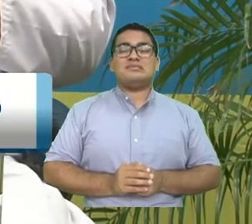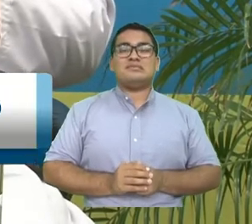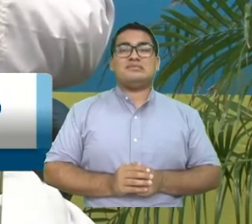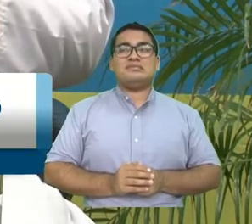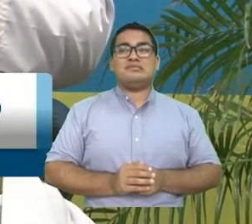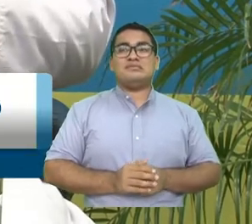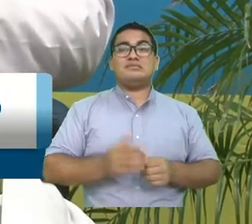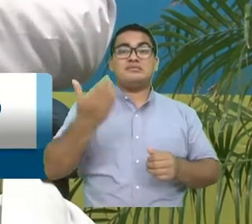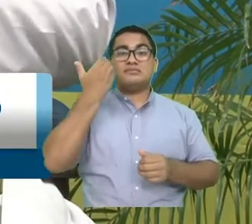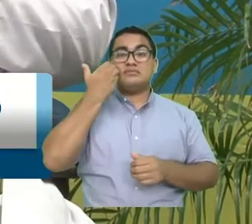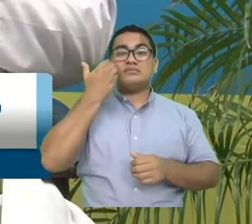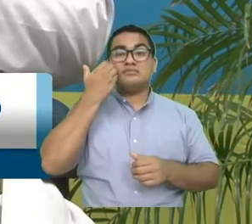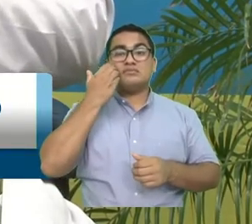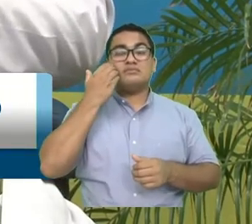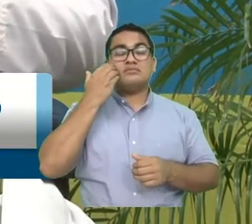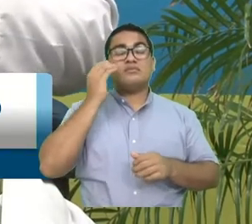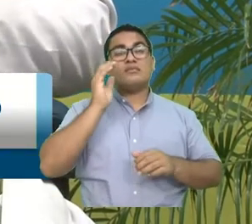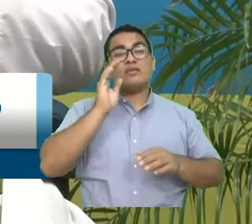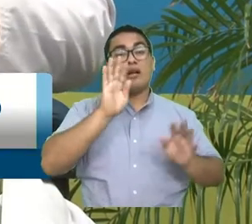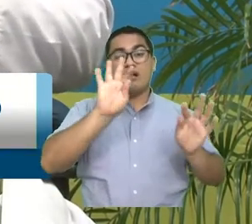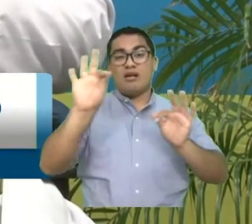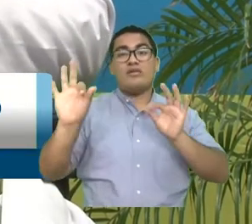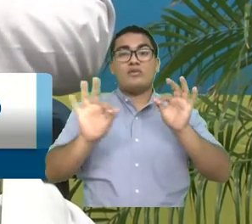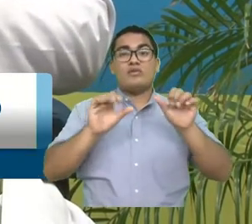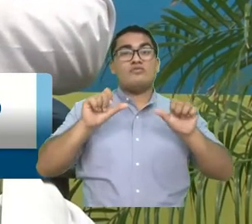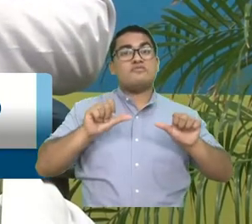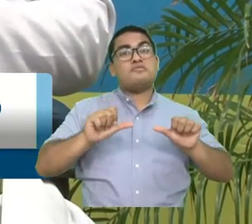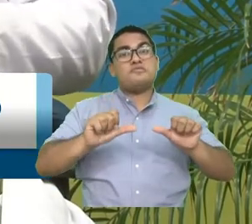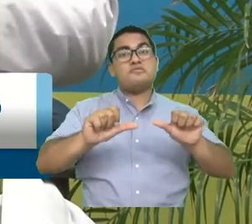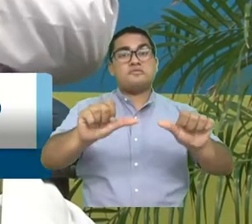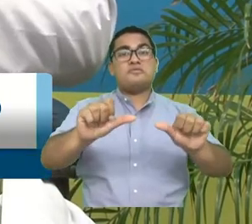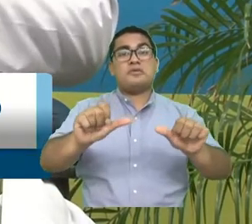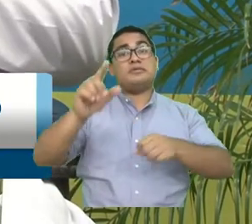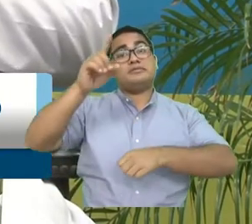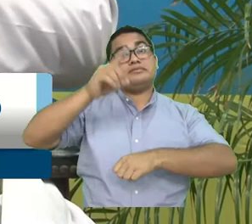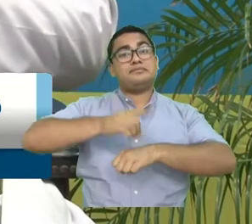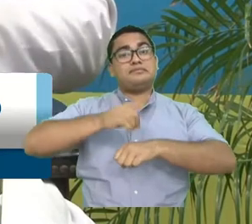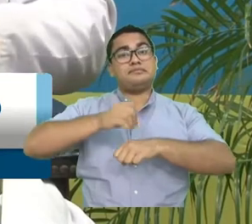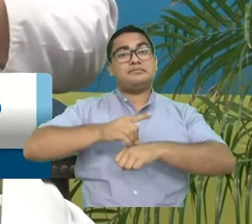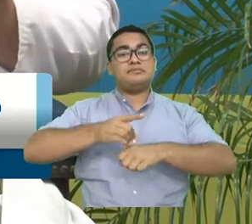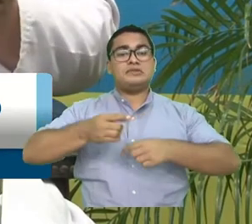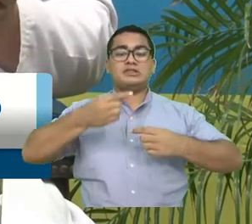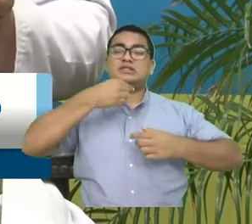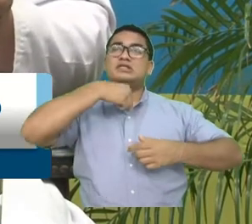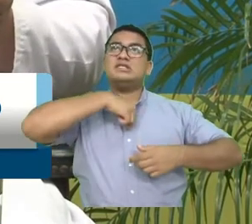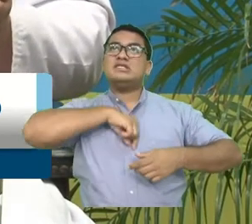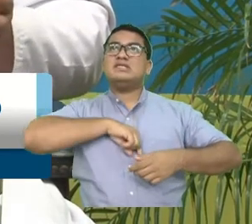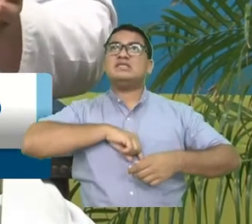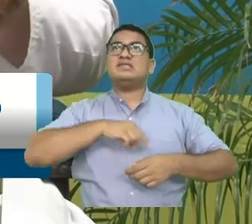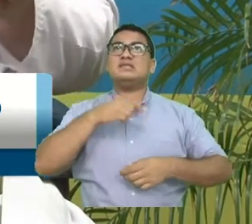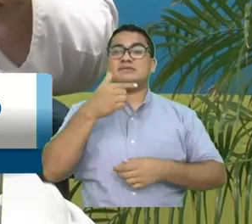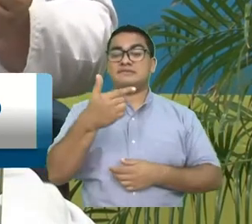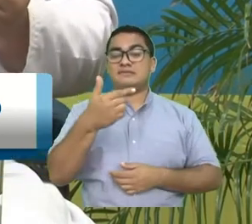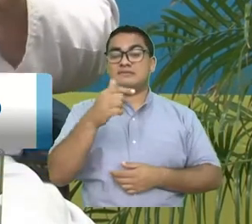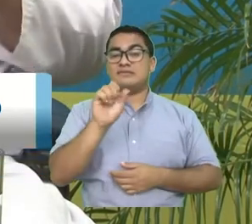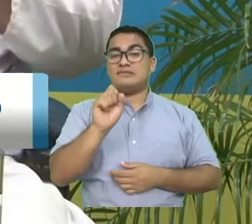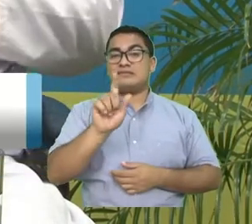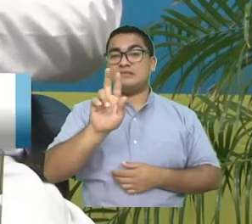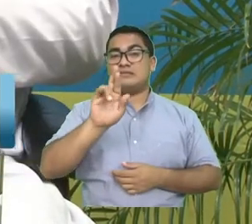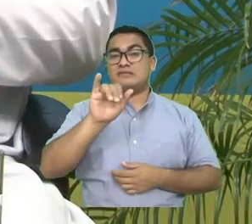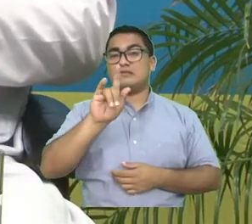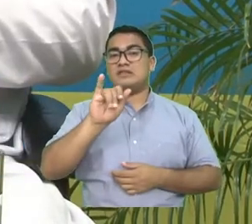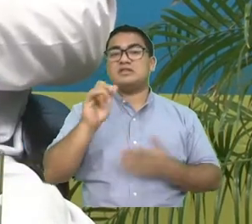se hace la cronicidad de la enfermedad, y uno sí puede decir, bueno, padezco de gastritis, doctor, ya me hicieron el estudio y realmente, pues, con